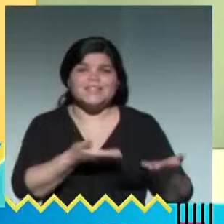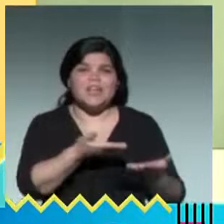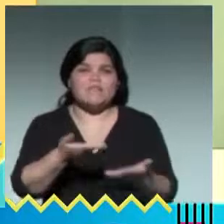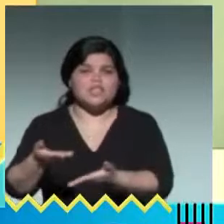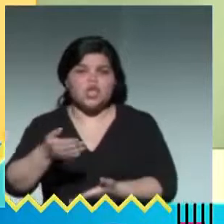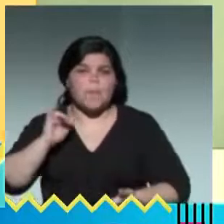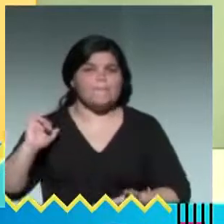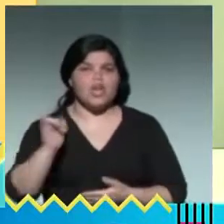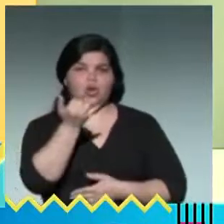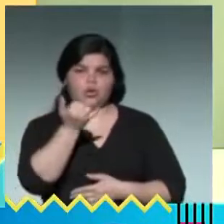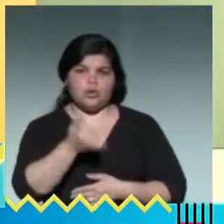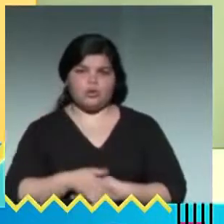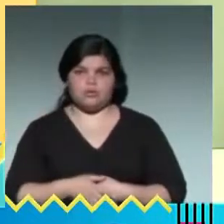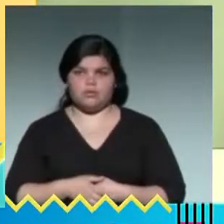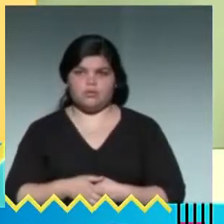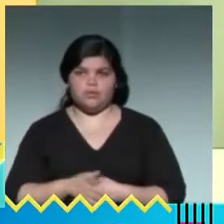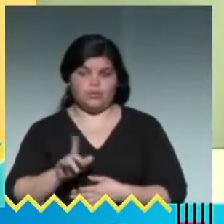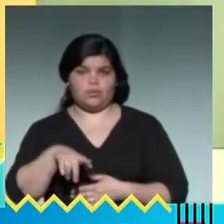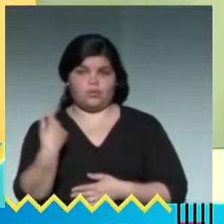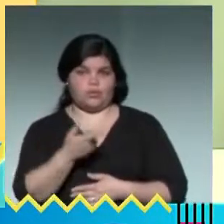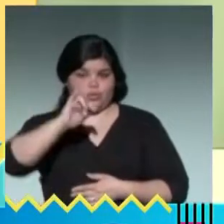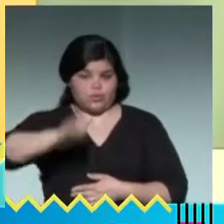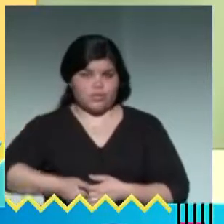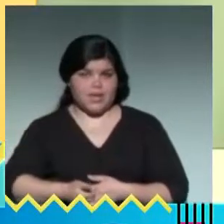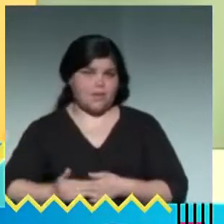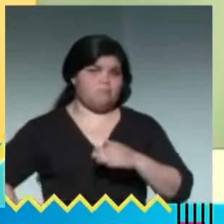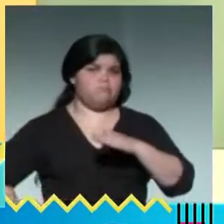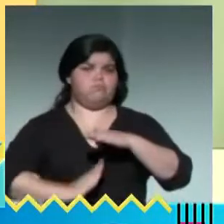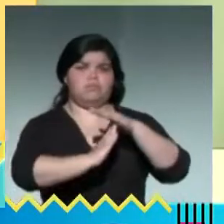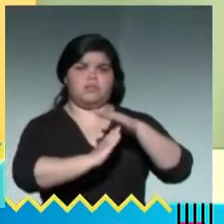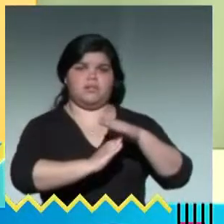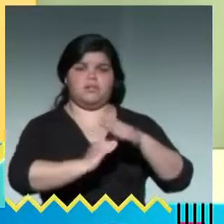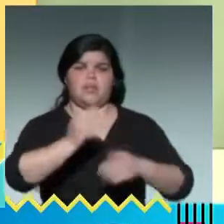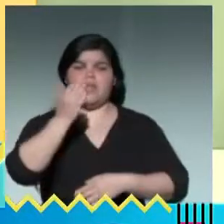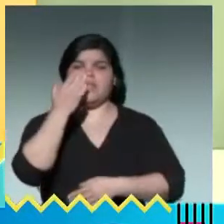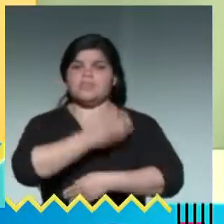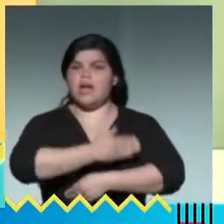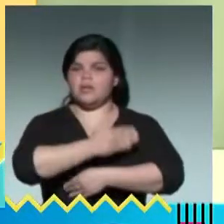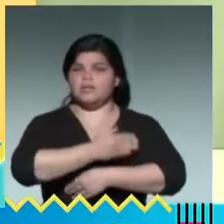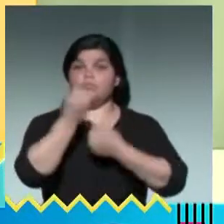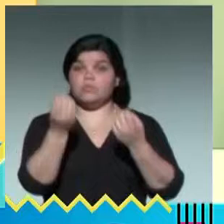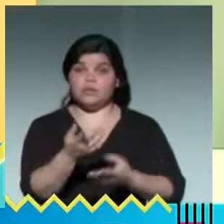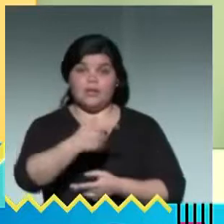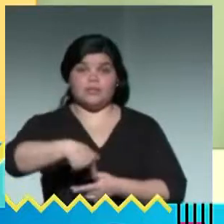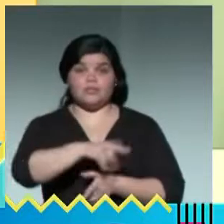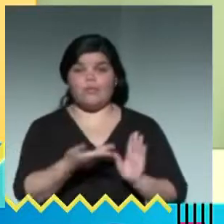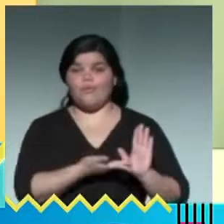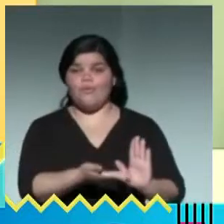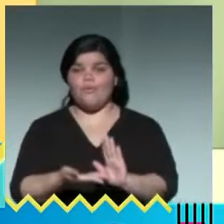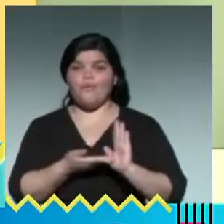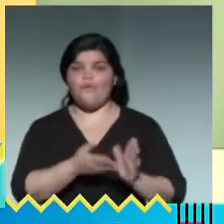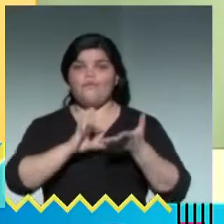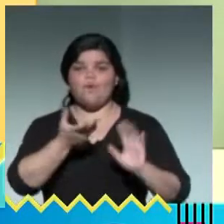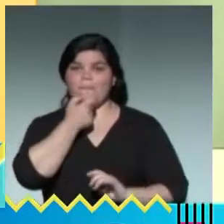como servicio de interés general. Lo hemos puesto de relevancia, con la relevancia que se merece, porque primero que nada es la imagen que tiene la provincia.